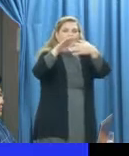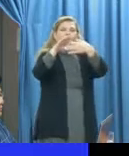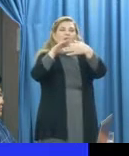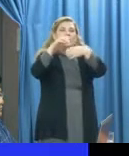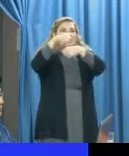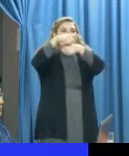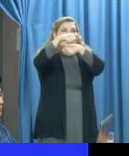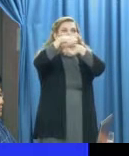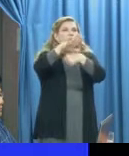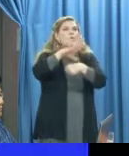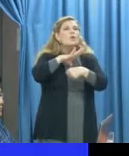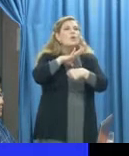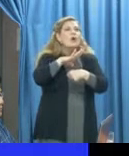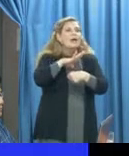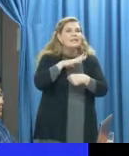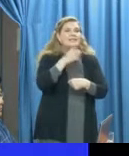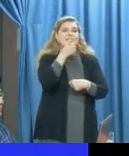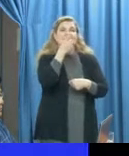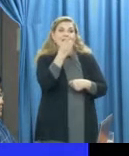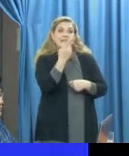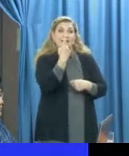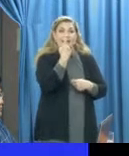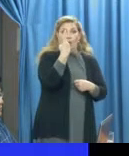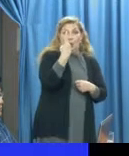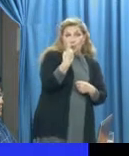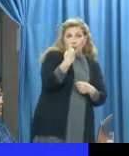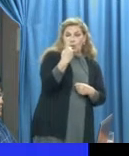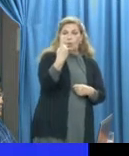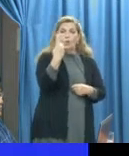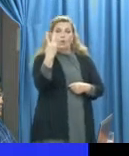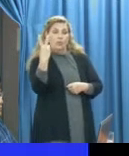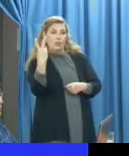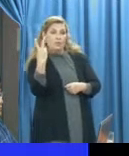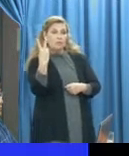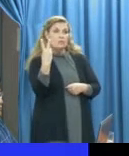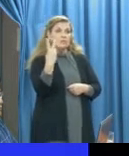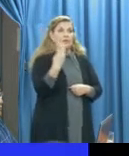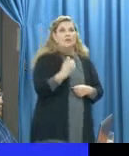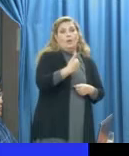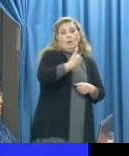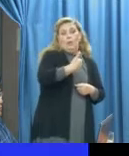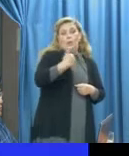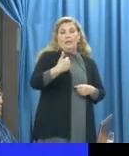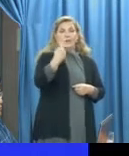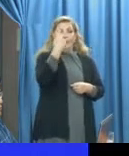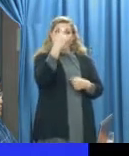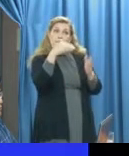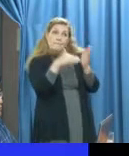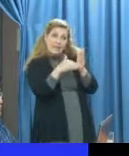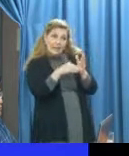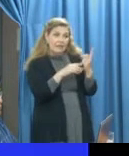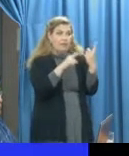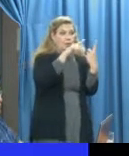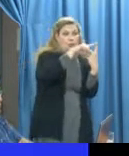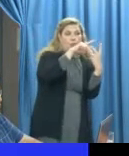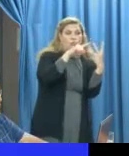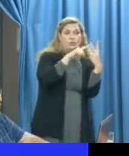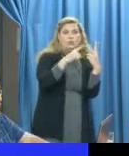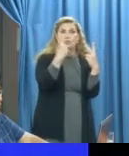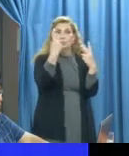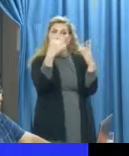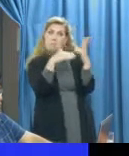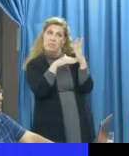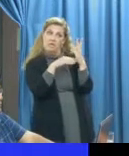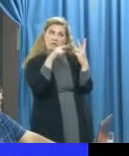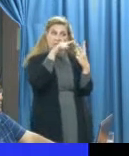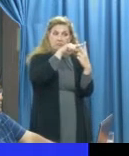hablando? Generalmente se habla que de 1 a 2 niños por 1000 recién nacidos nacen